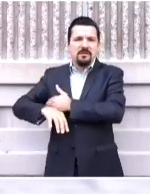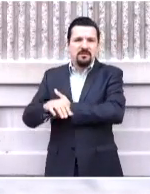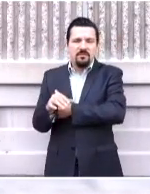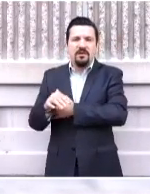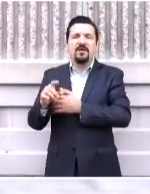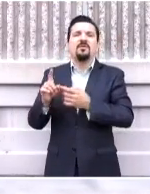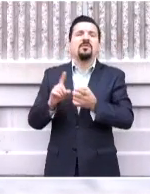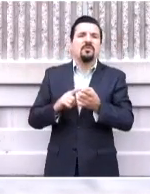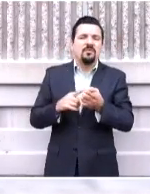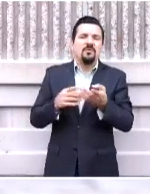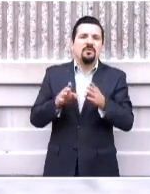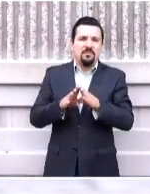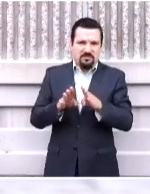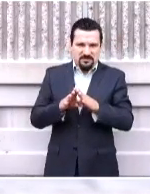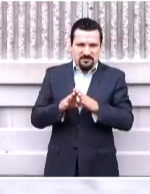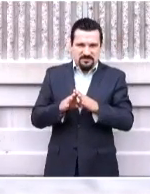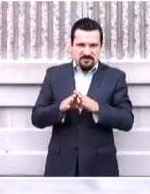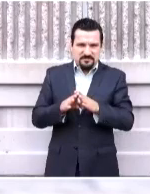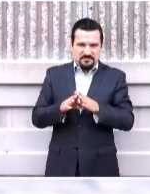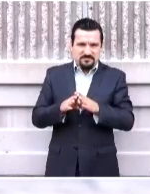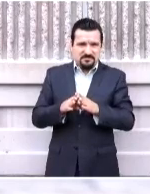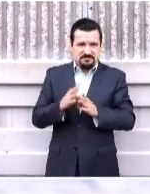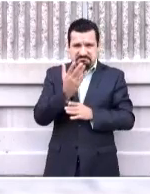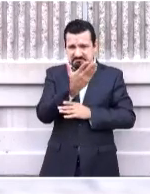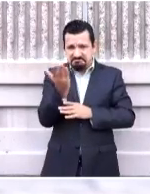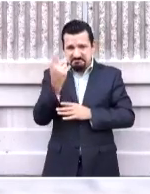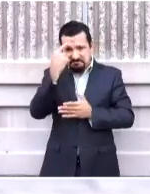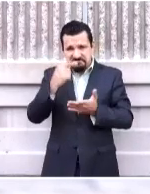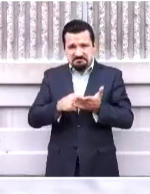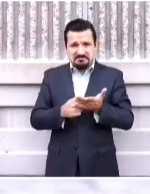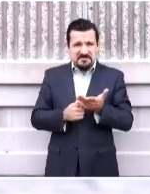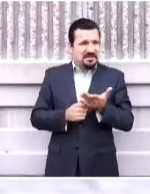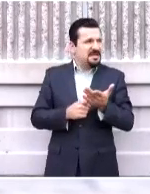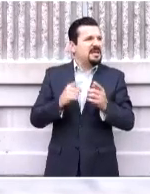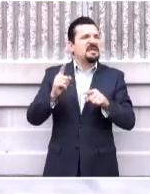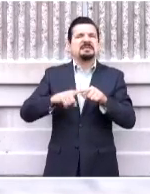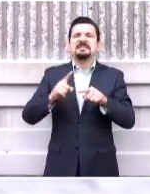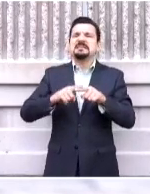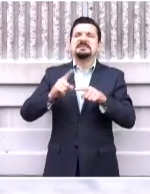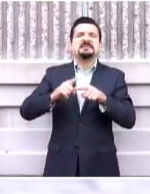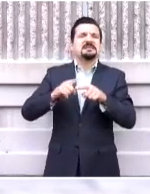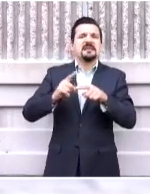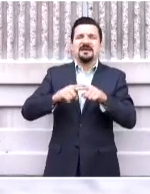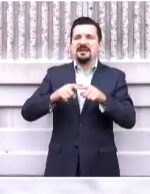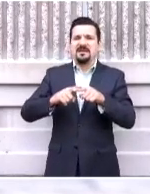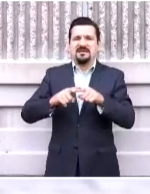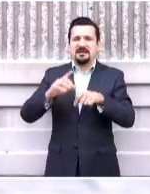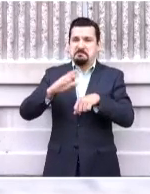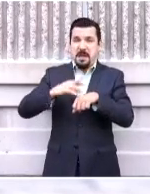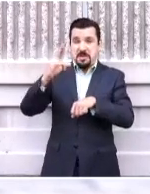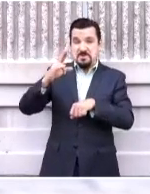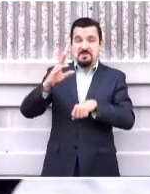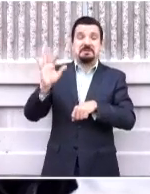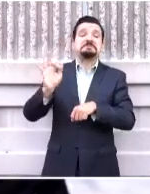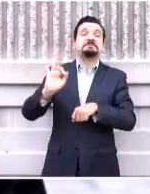Hemos estratificado el riesgo comunitario, quienes tienen mayor riesgo de contagiarse justamente